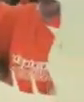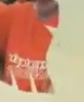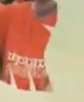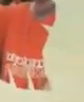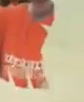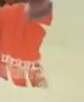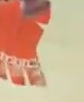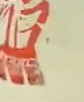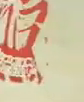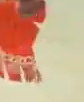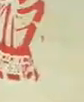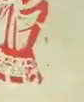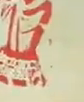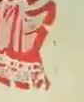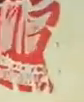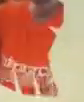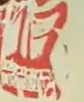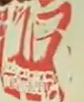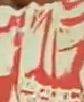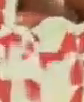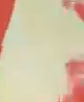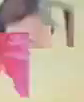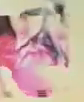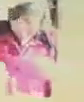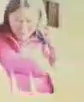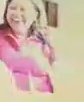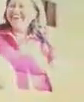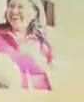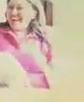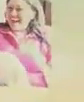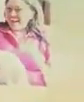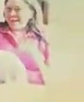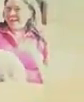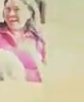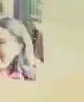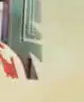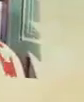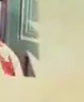¡Gracias! ¡Gracias!